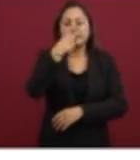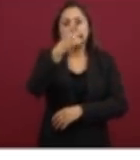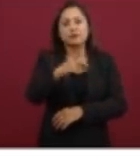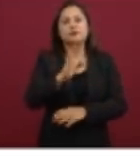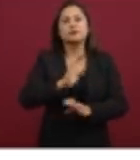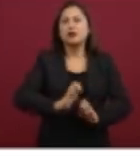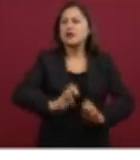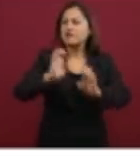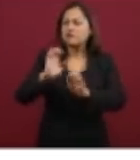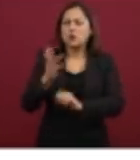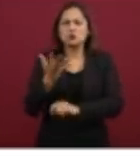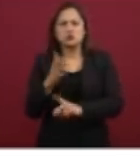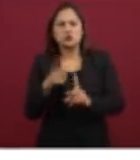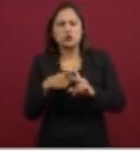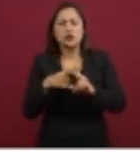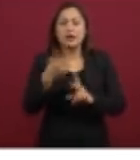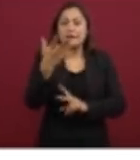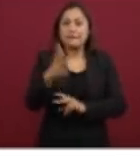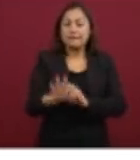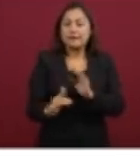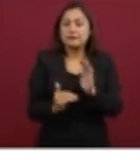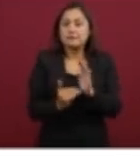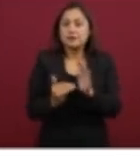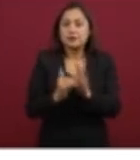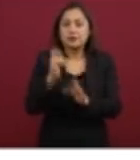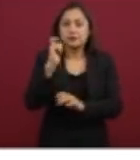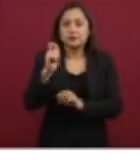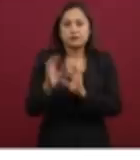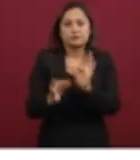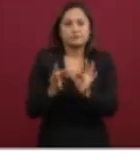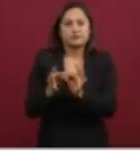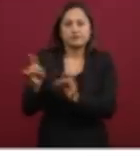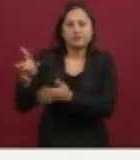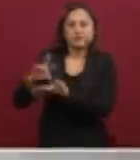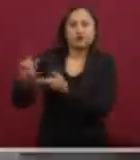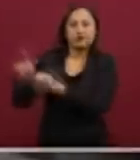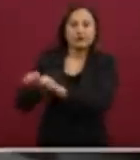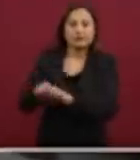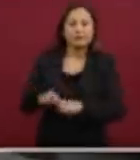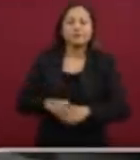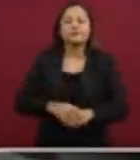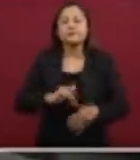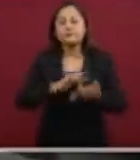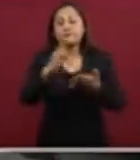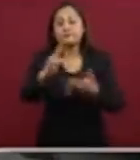planteles, pues es exactamente así. Muchísimas gracias.